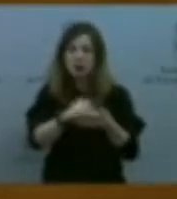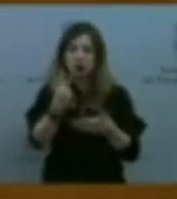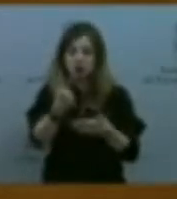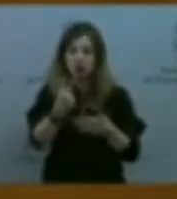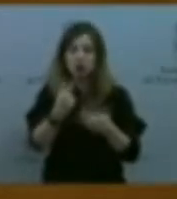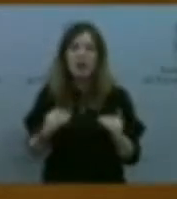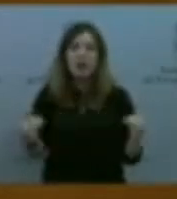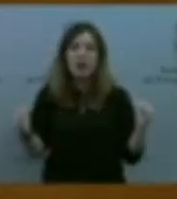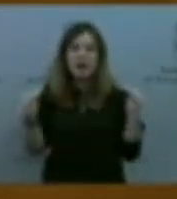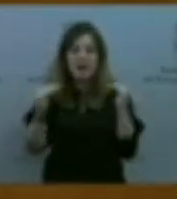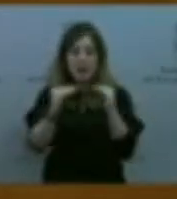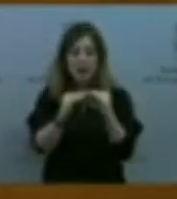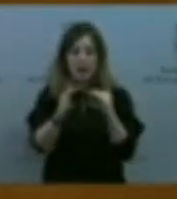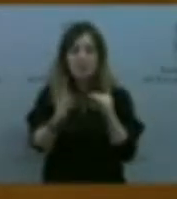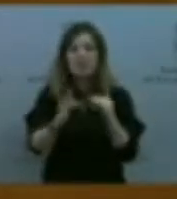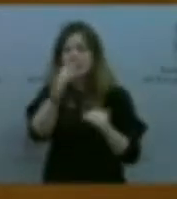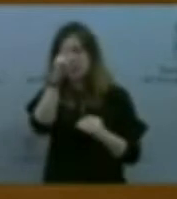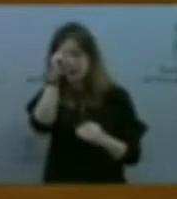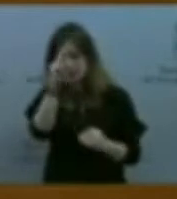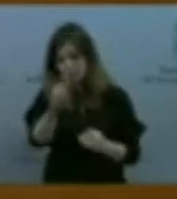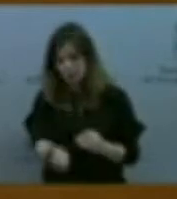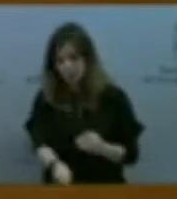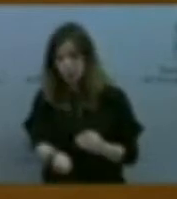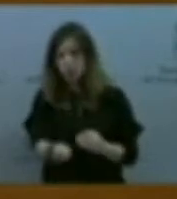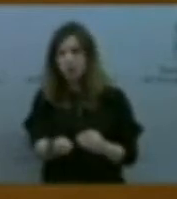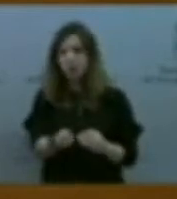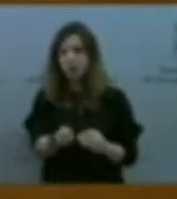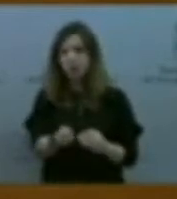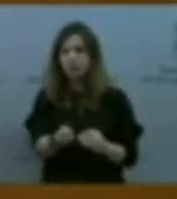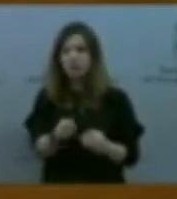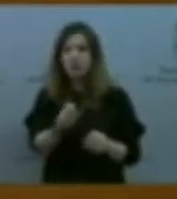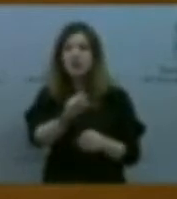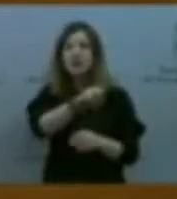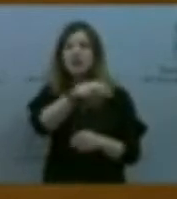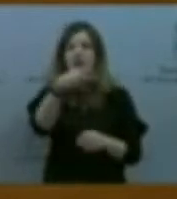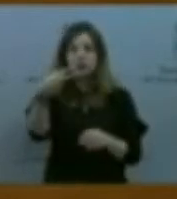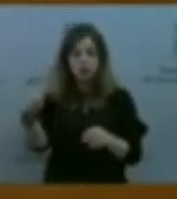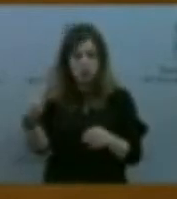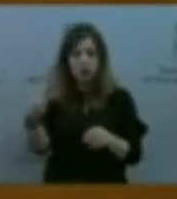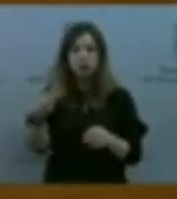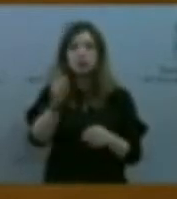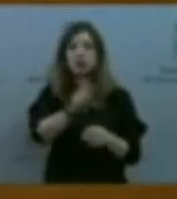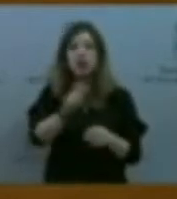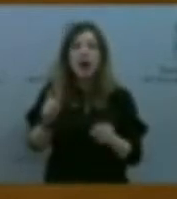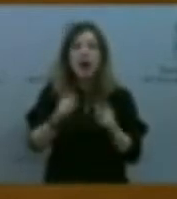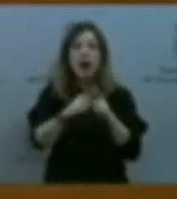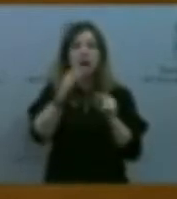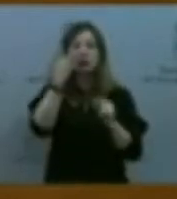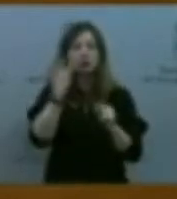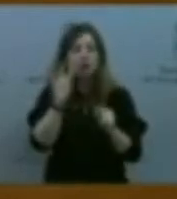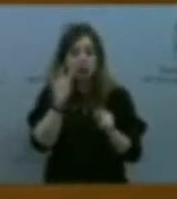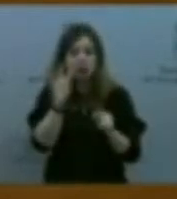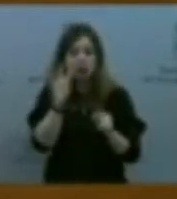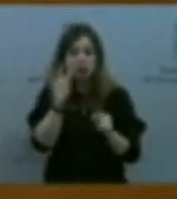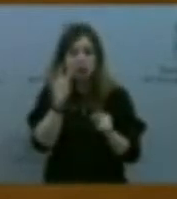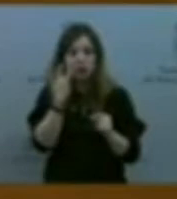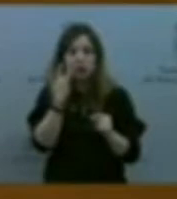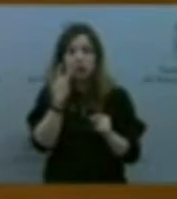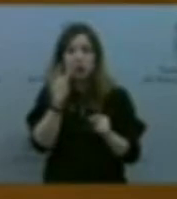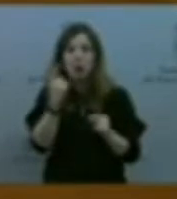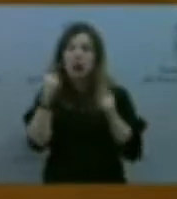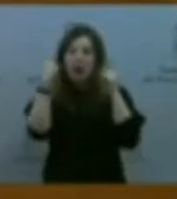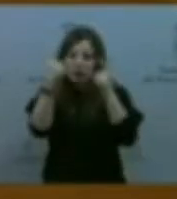respeto a la cuenta de resultados que los asturianos nutren a través de sus esfuerzos fiscales todos los años